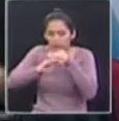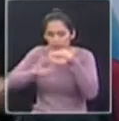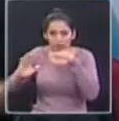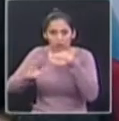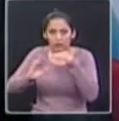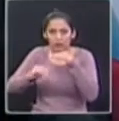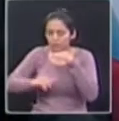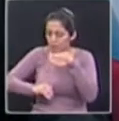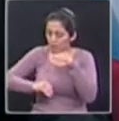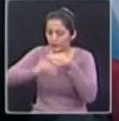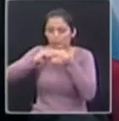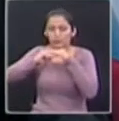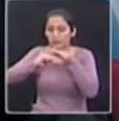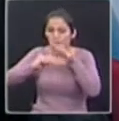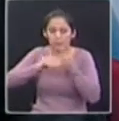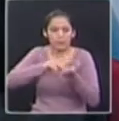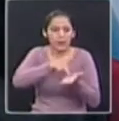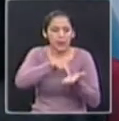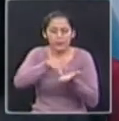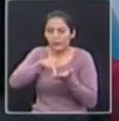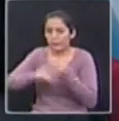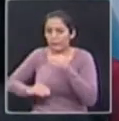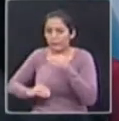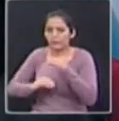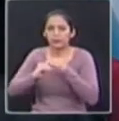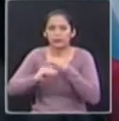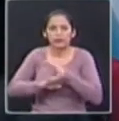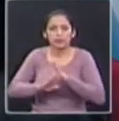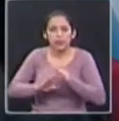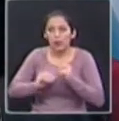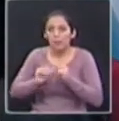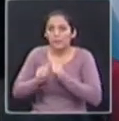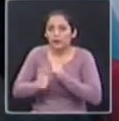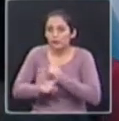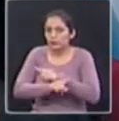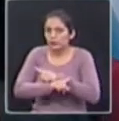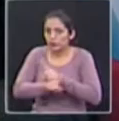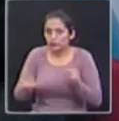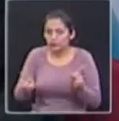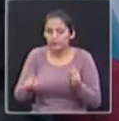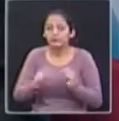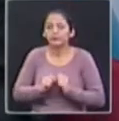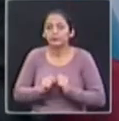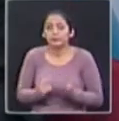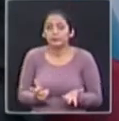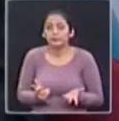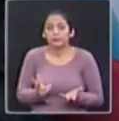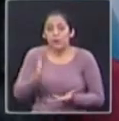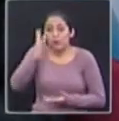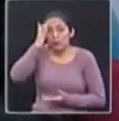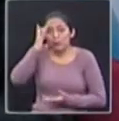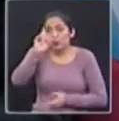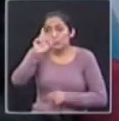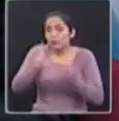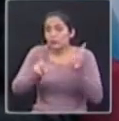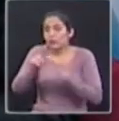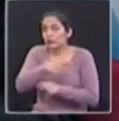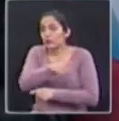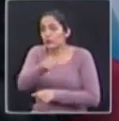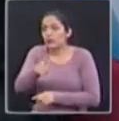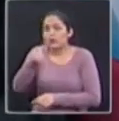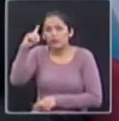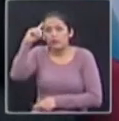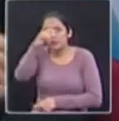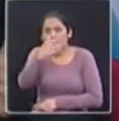controlar esta presión que existe para seguir cargando a los ciudadanos que finalmente les quita de recursos del resto de los bolsillos de las familias